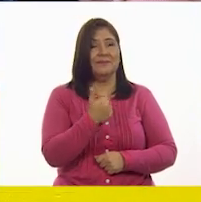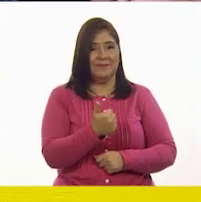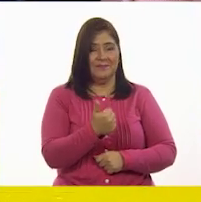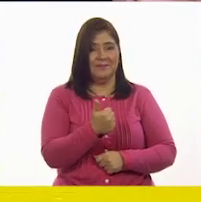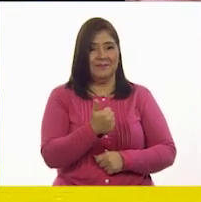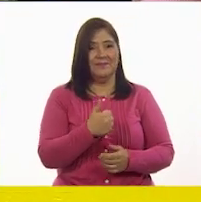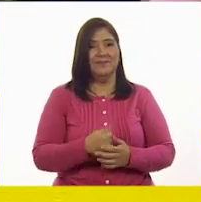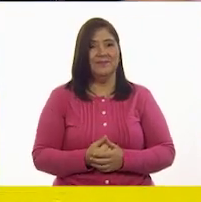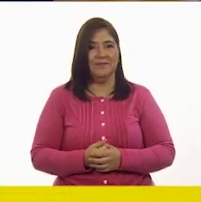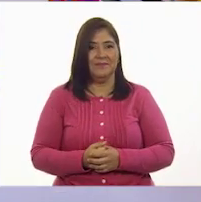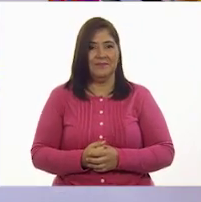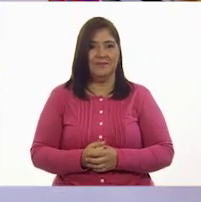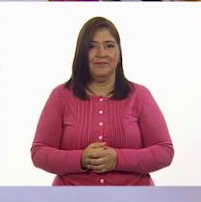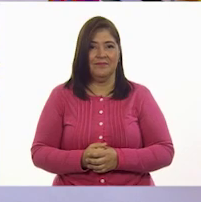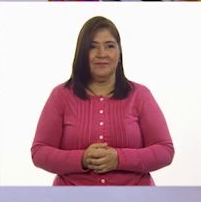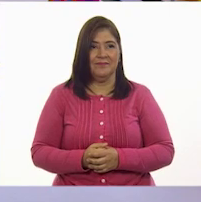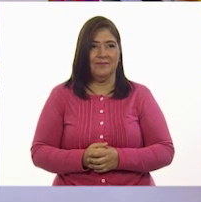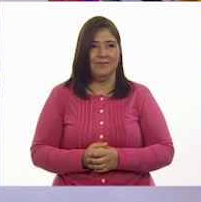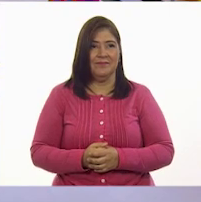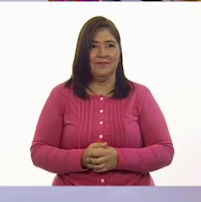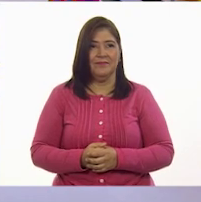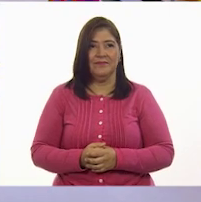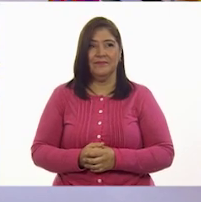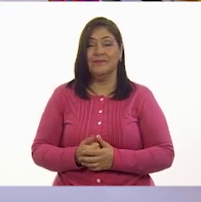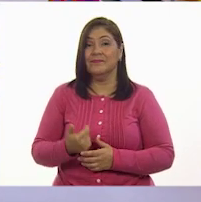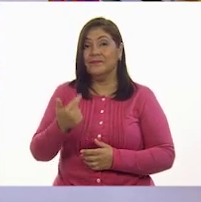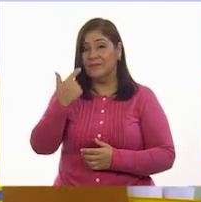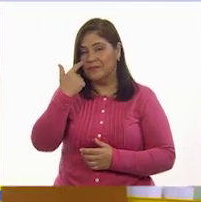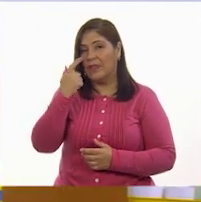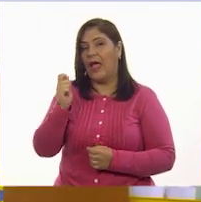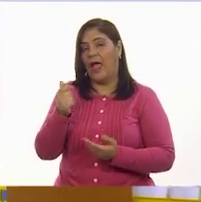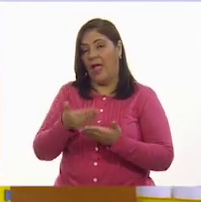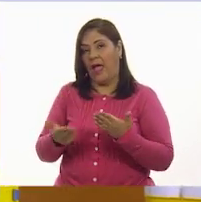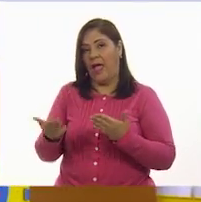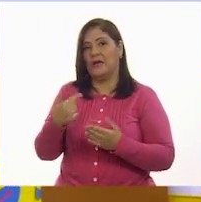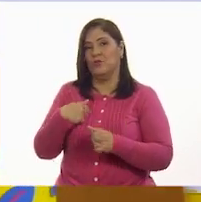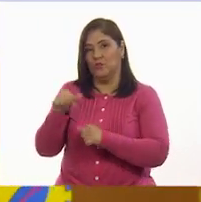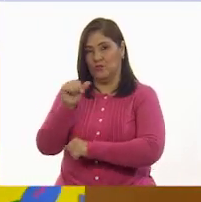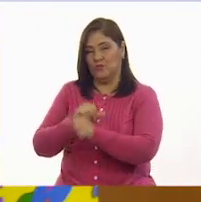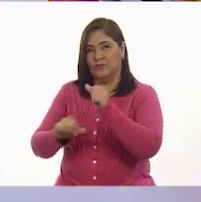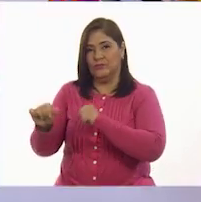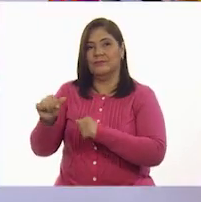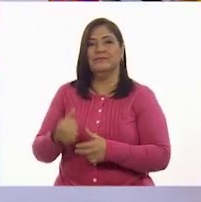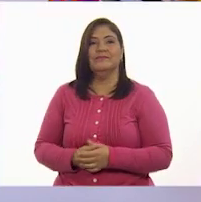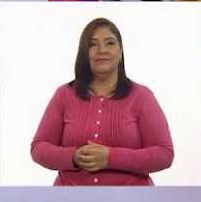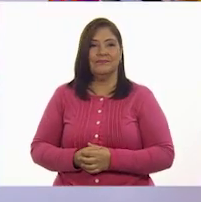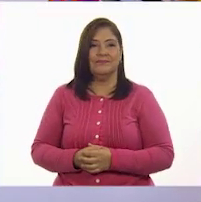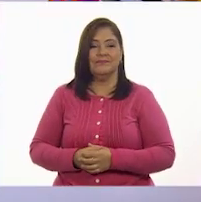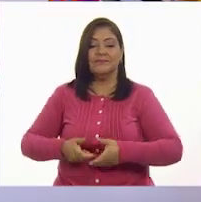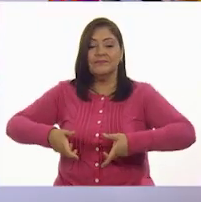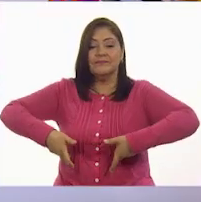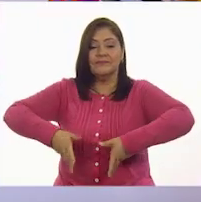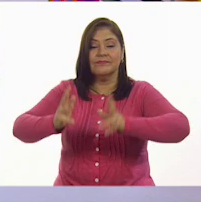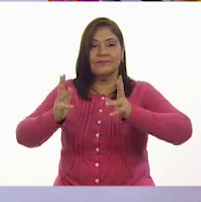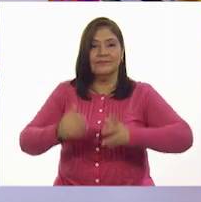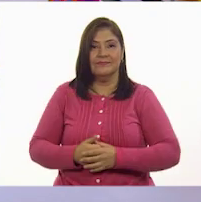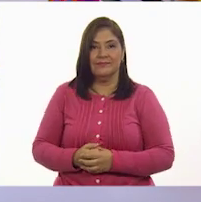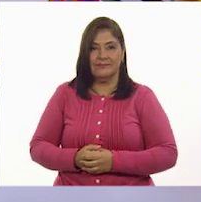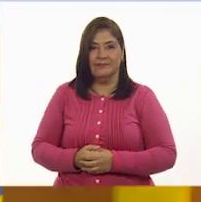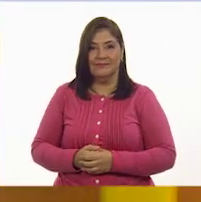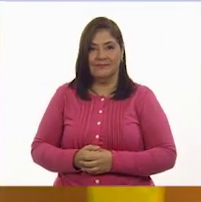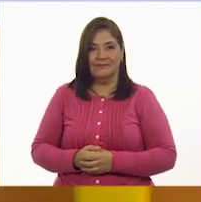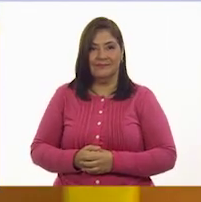Y seis. Seis. Bueno, ahora es mi turno de lanzar